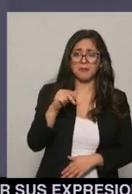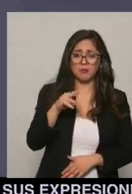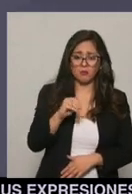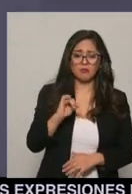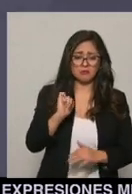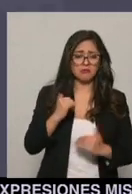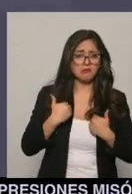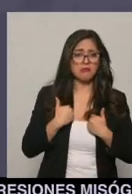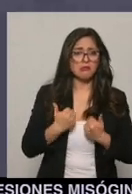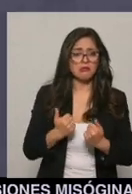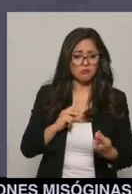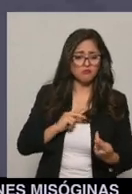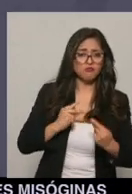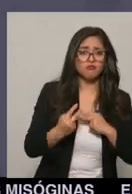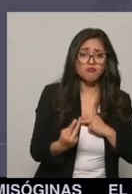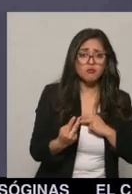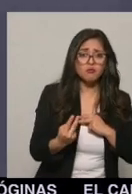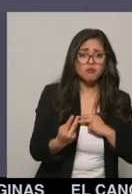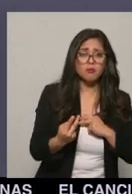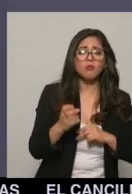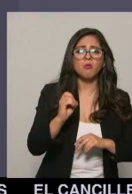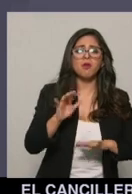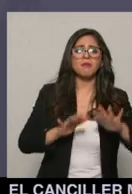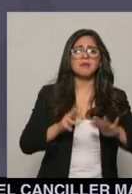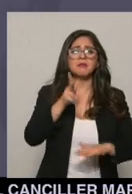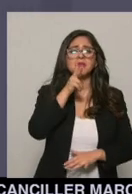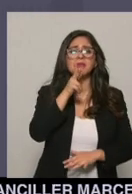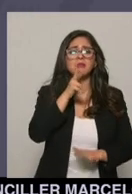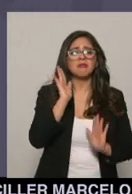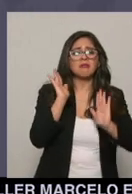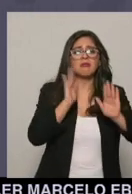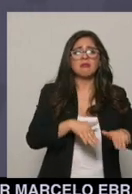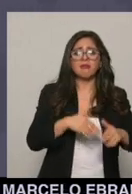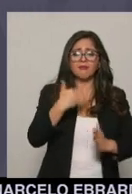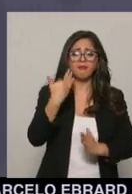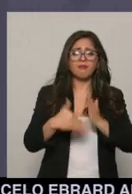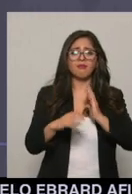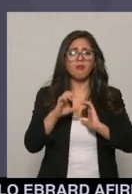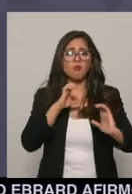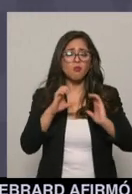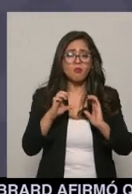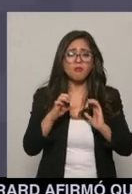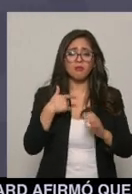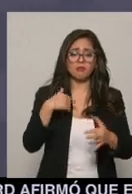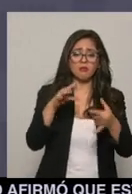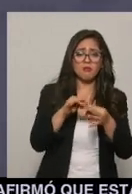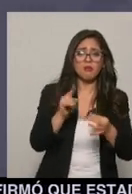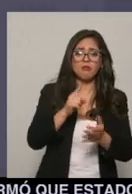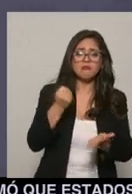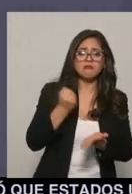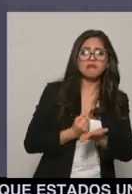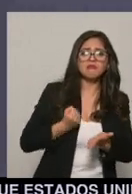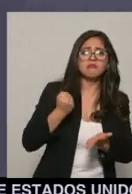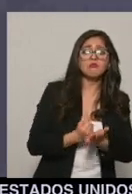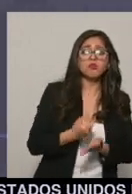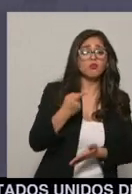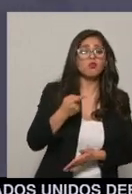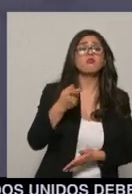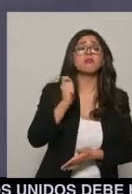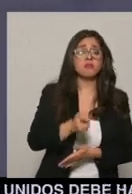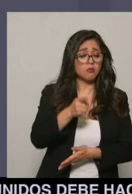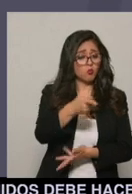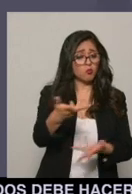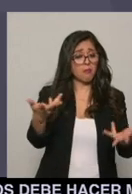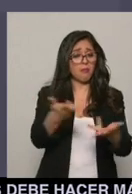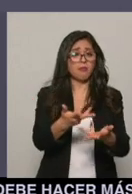otro, pero a veces los papás no son nada empáticos, no son nada comunicativos, no son nada asertivos, son muy impositivos. Hacen las cosas porque yo